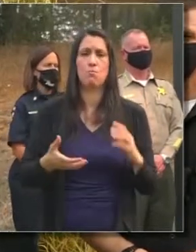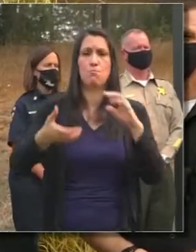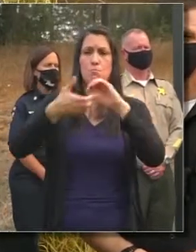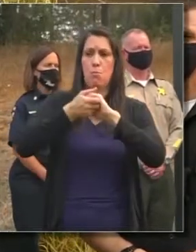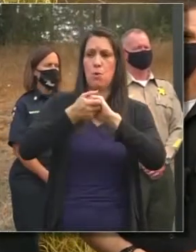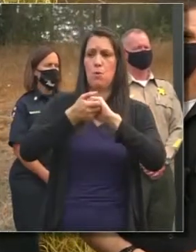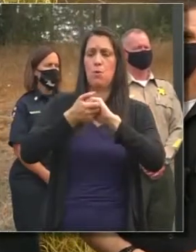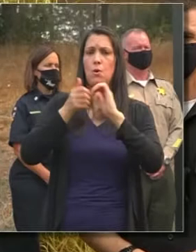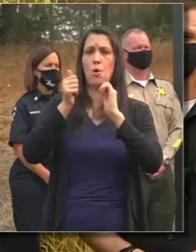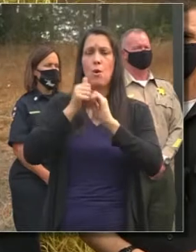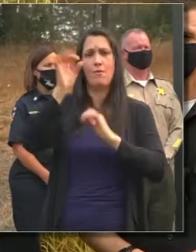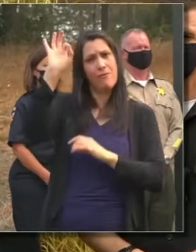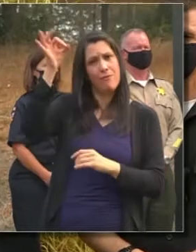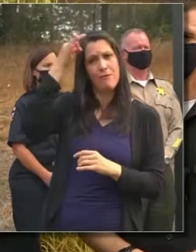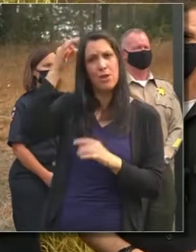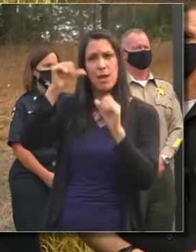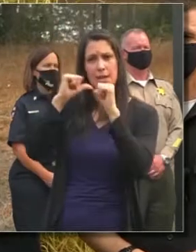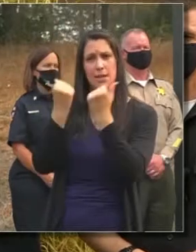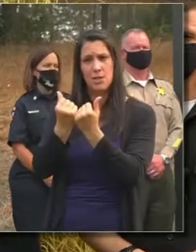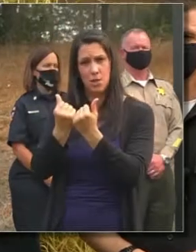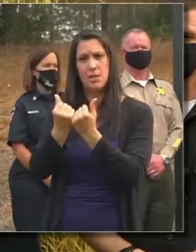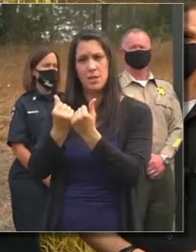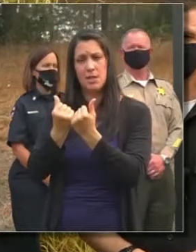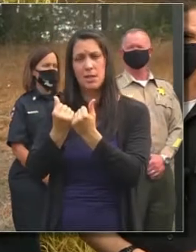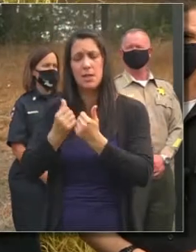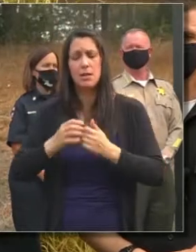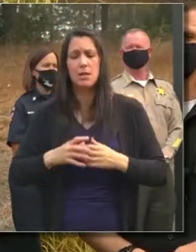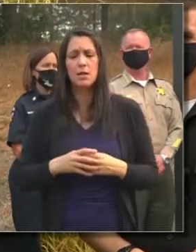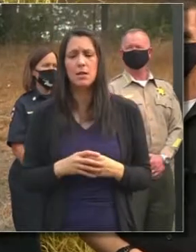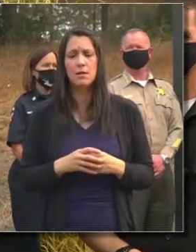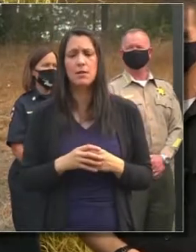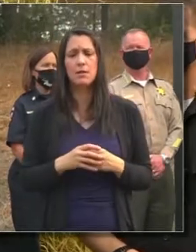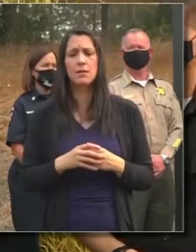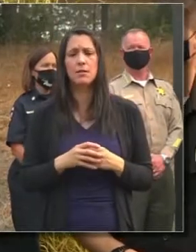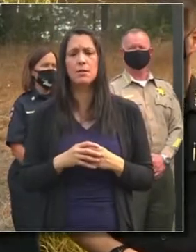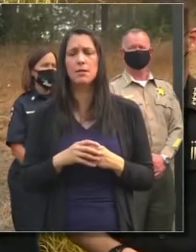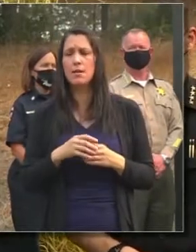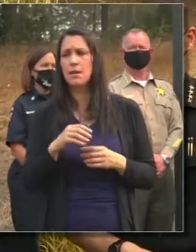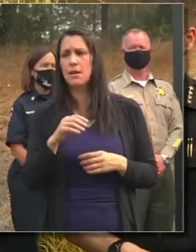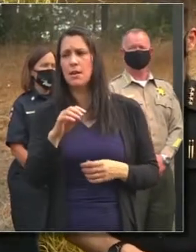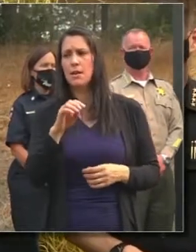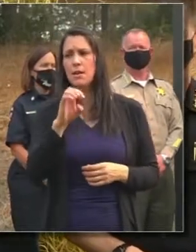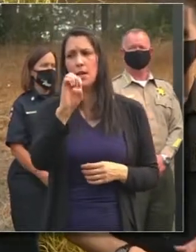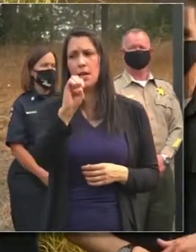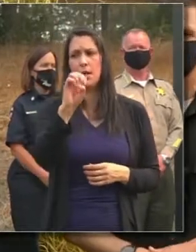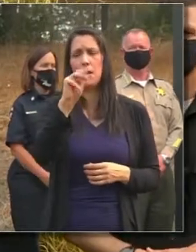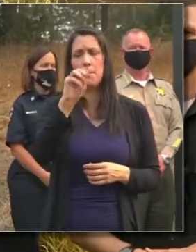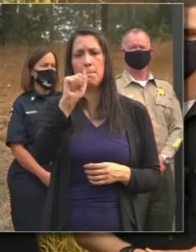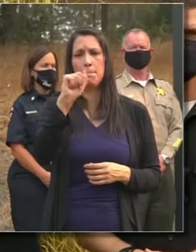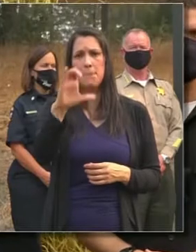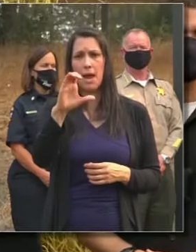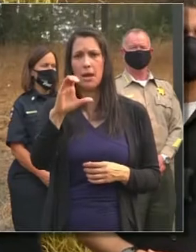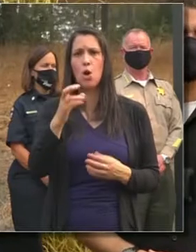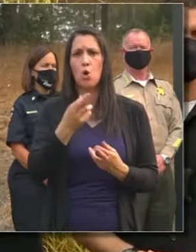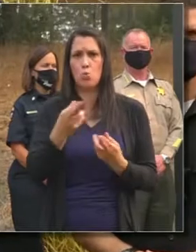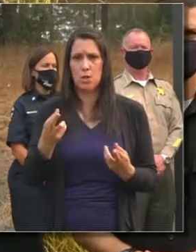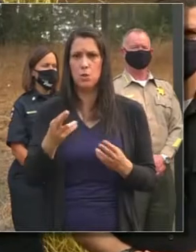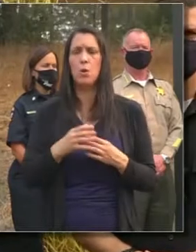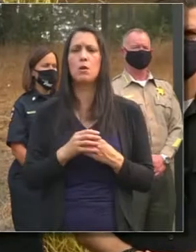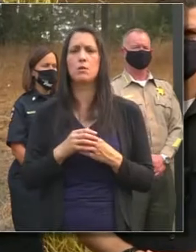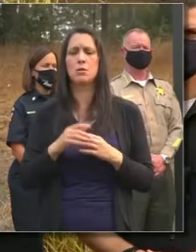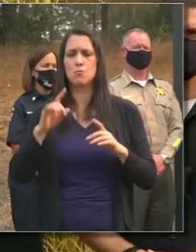trabajo en conjunto con las agencias federales y con los recursos y más dirigidos